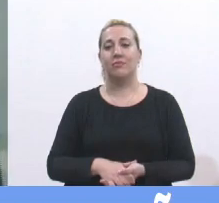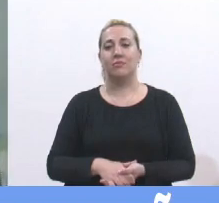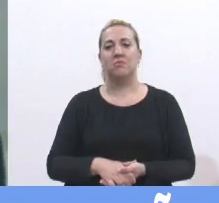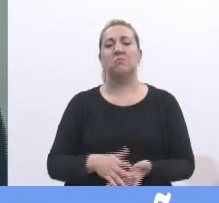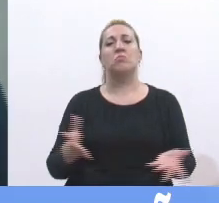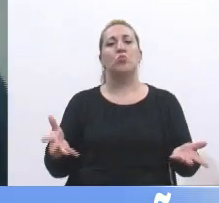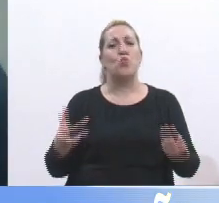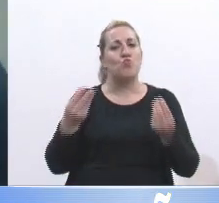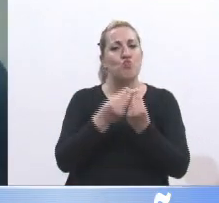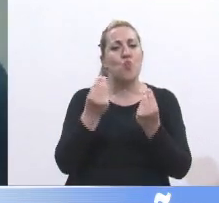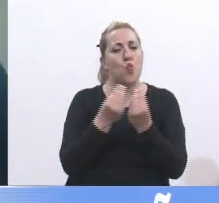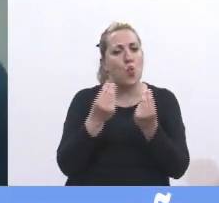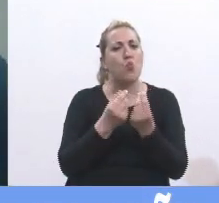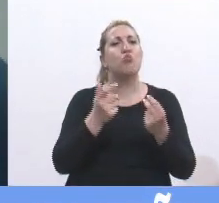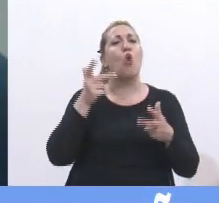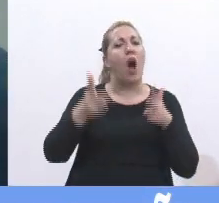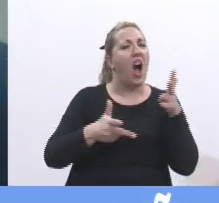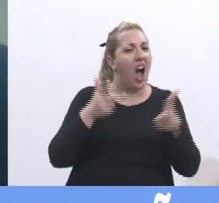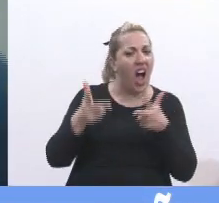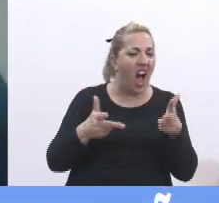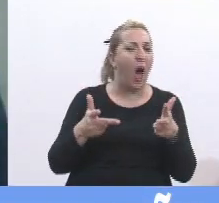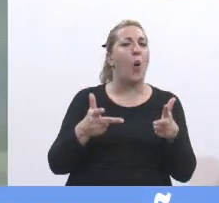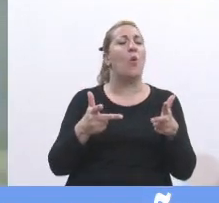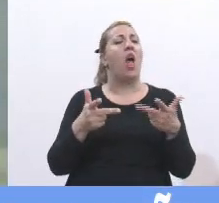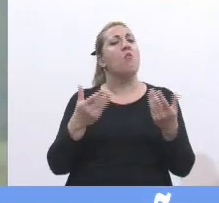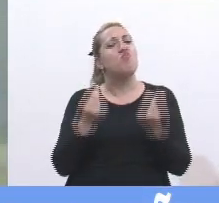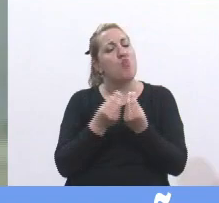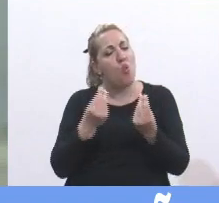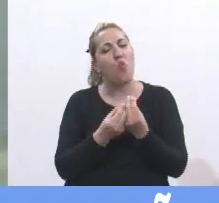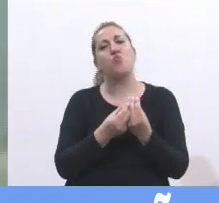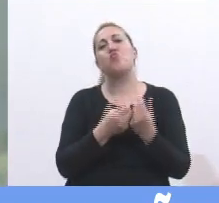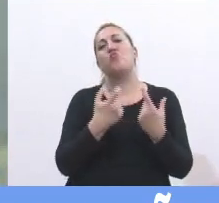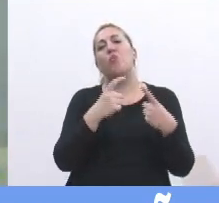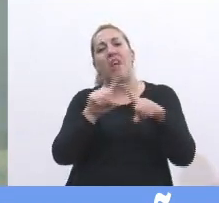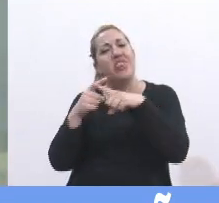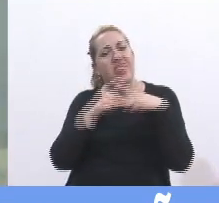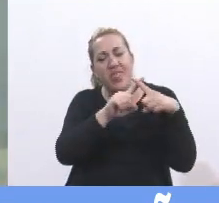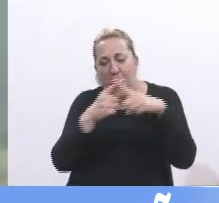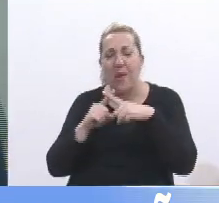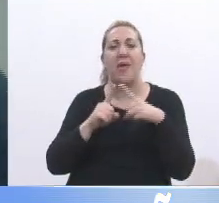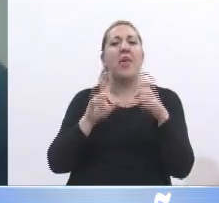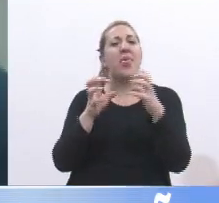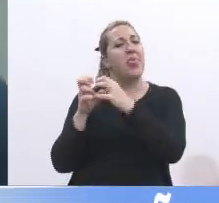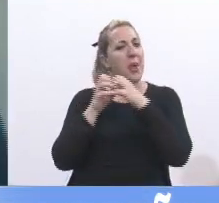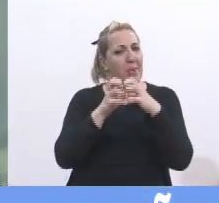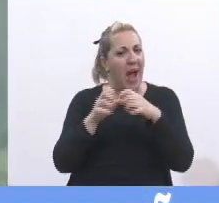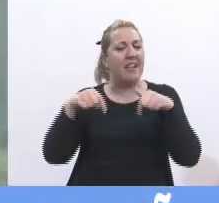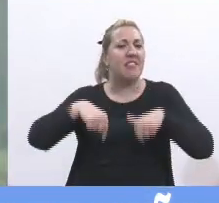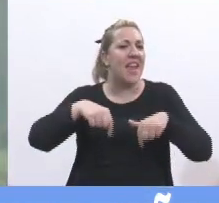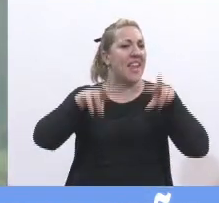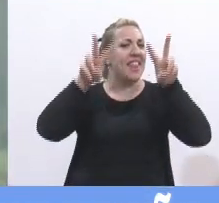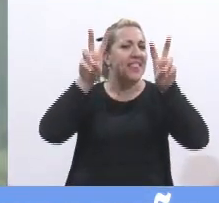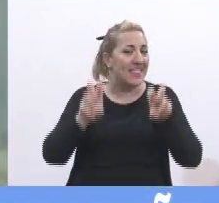mucho se ha dicho, mucho se ha debatido de este tema que